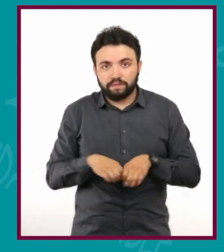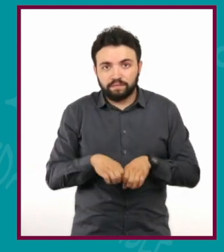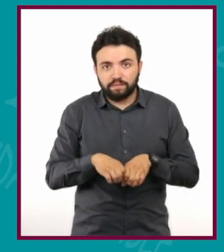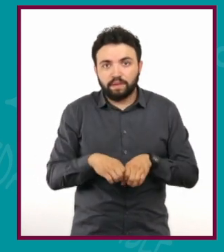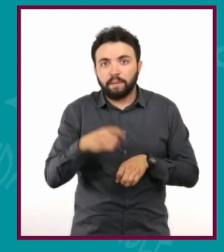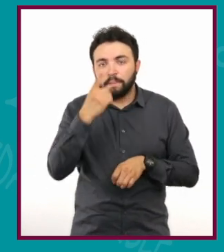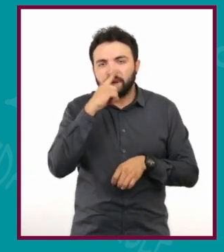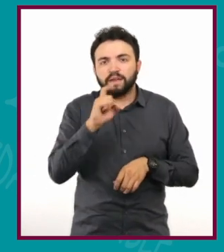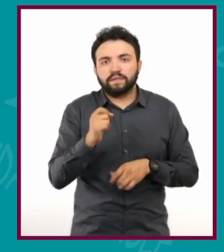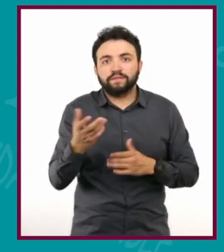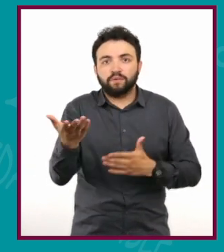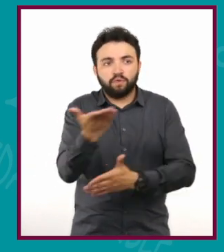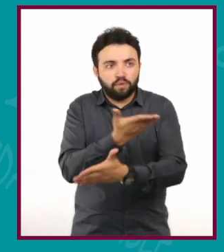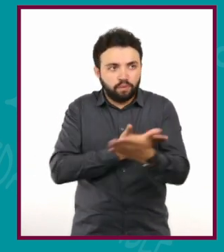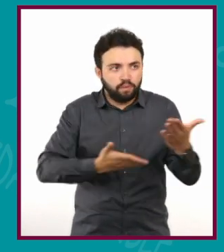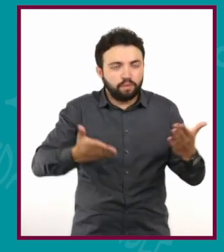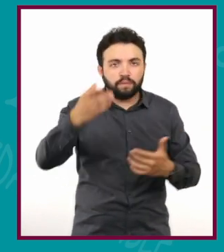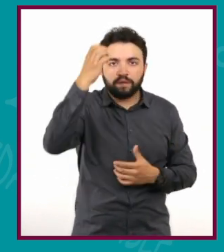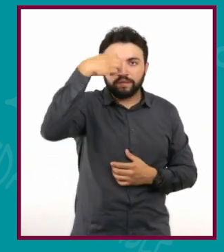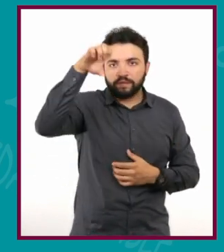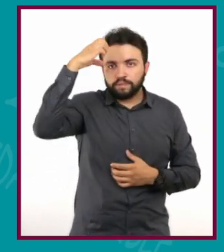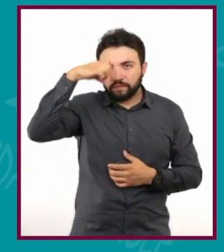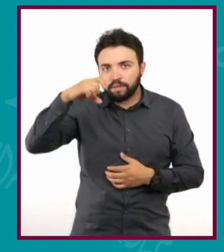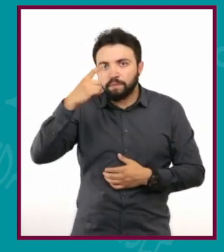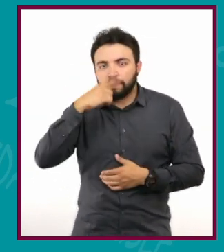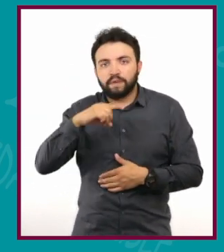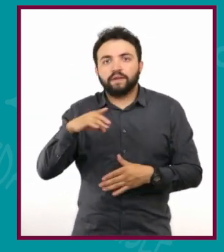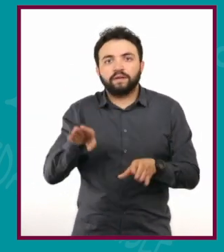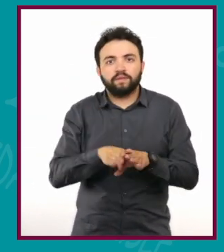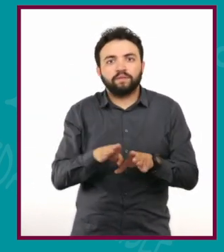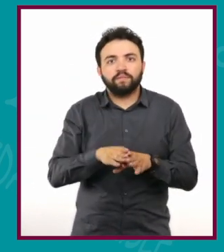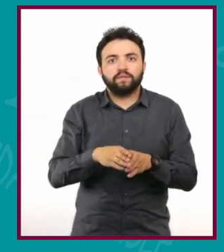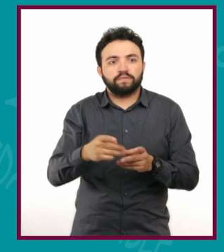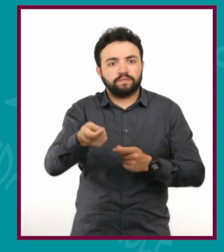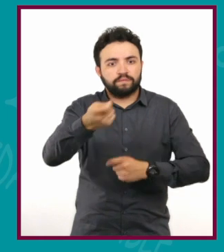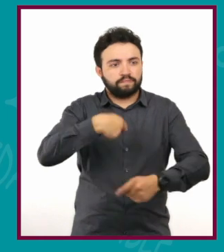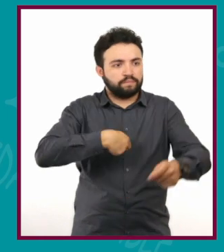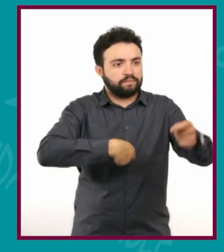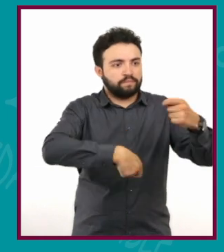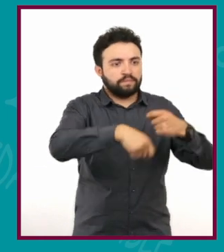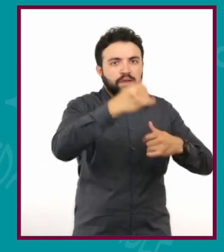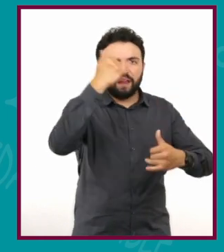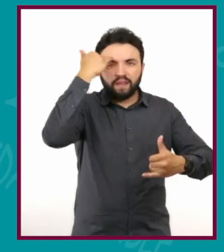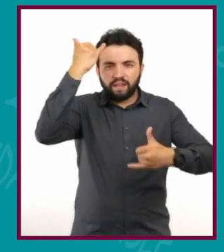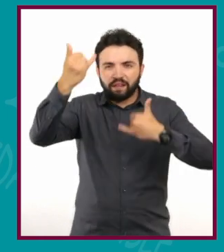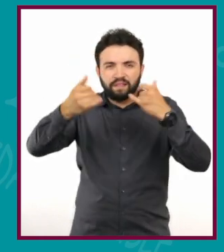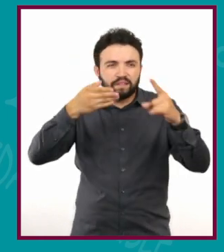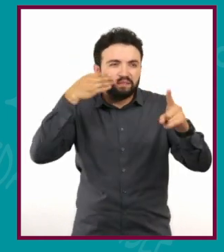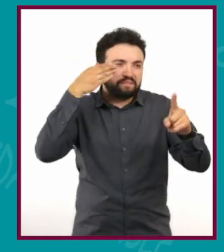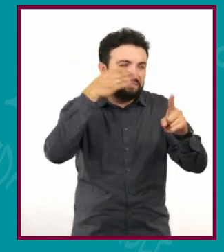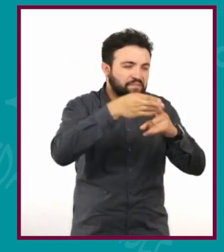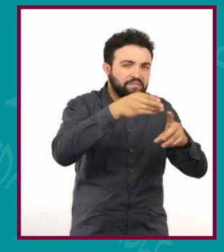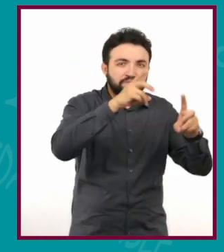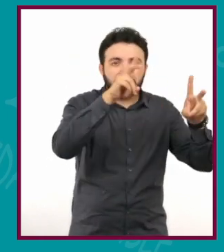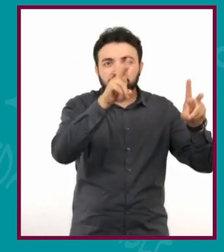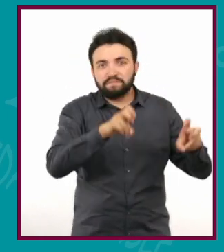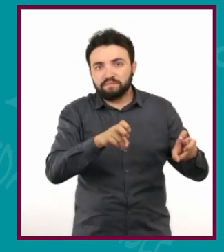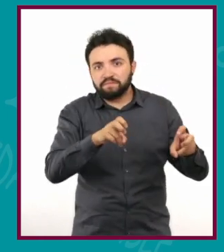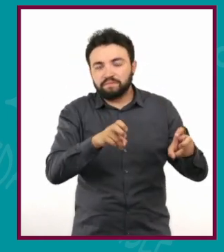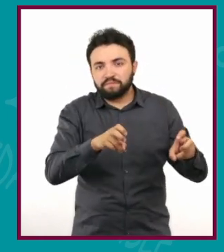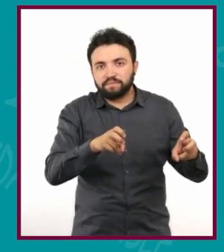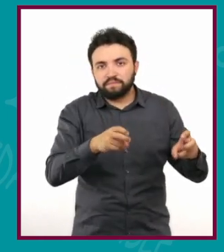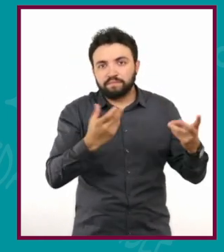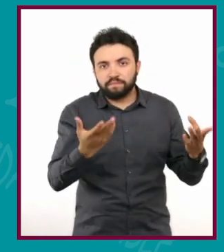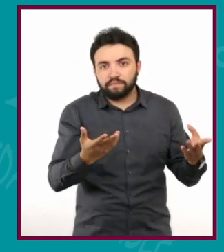y este tiempo es para compartir experiencias, para intercambiar ideas, puntos de vista sobre algún